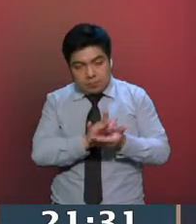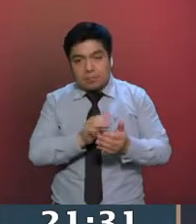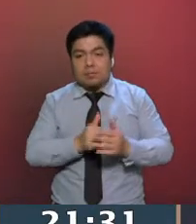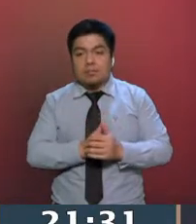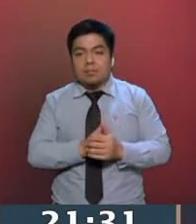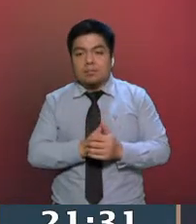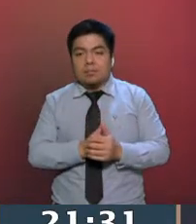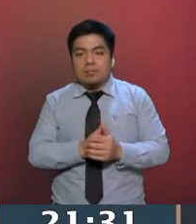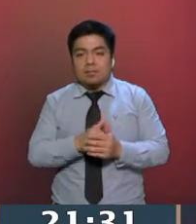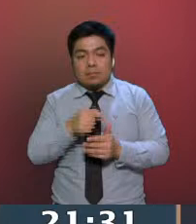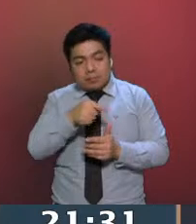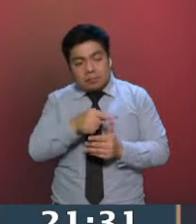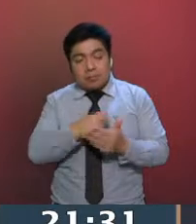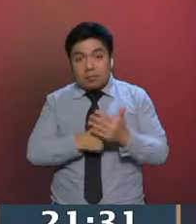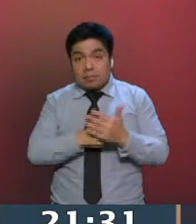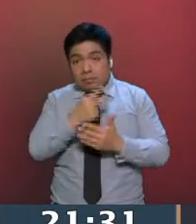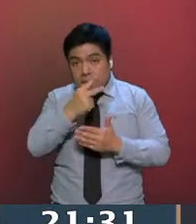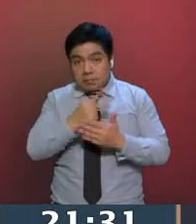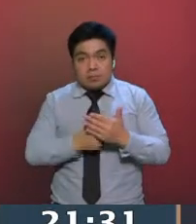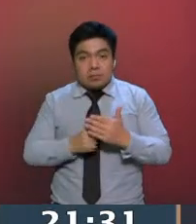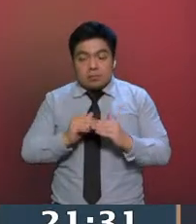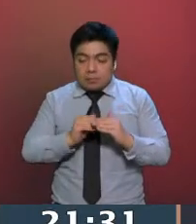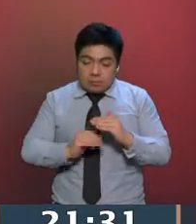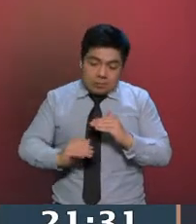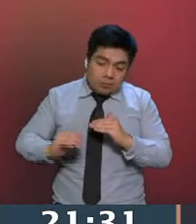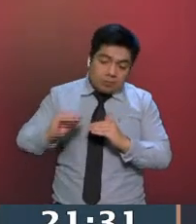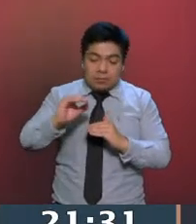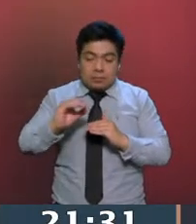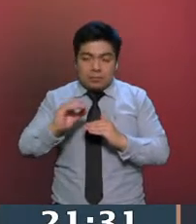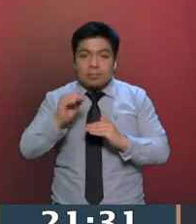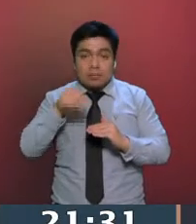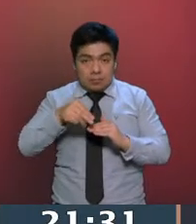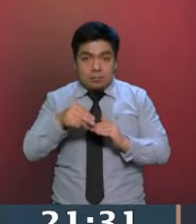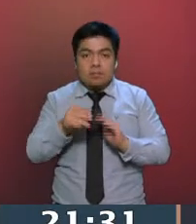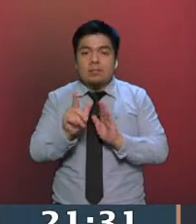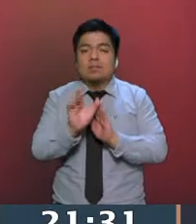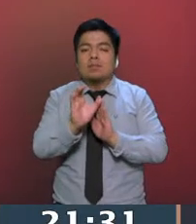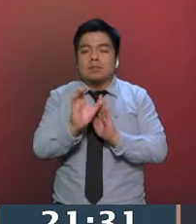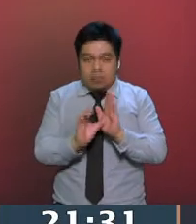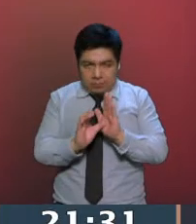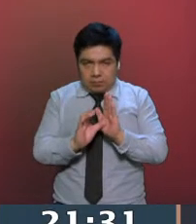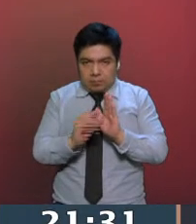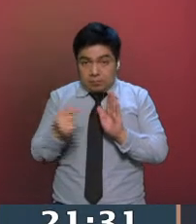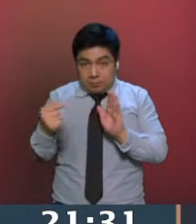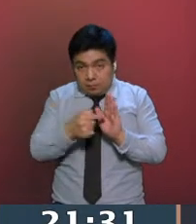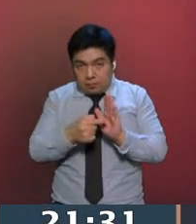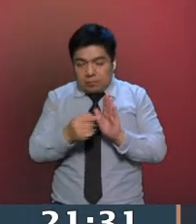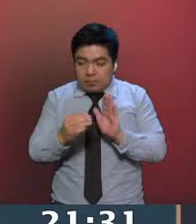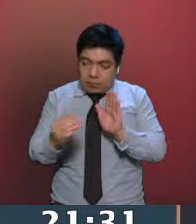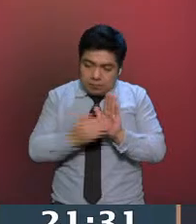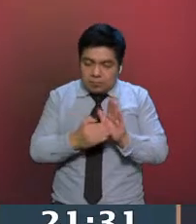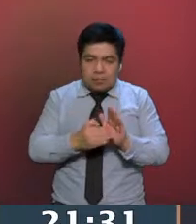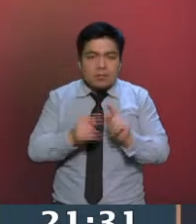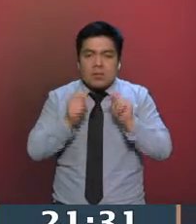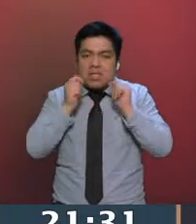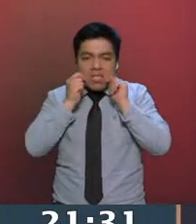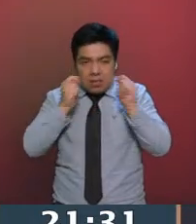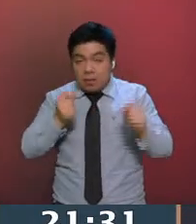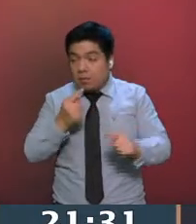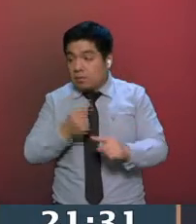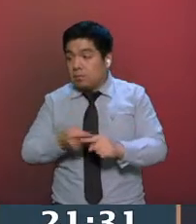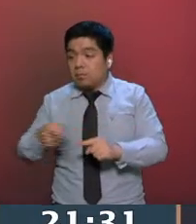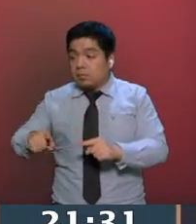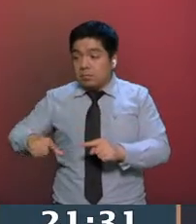Se van a elevar estos programas a rango constitucional, de modo que esté quien esté en el